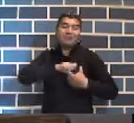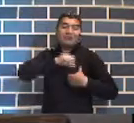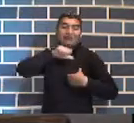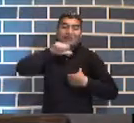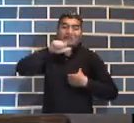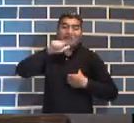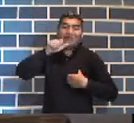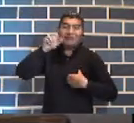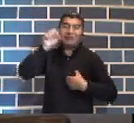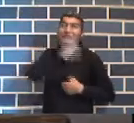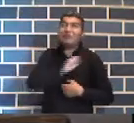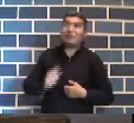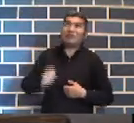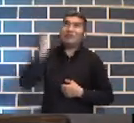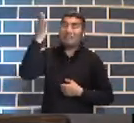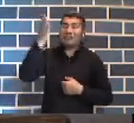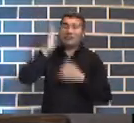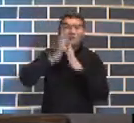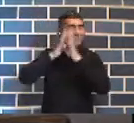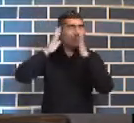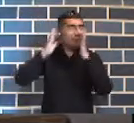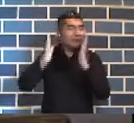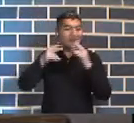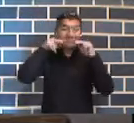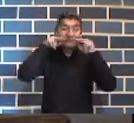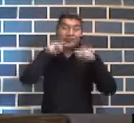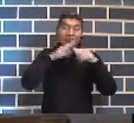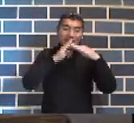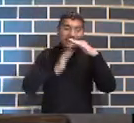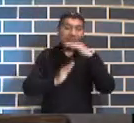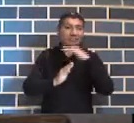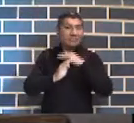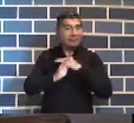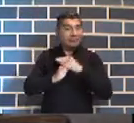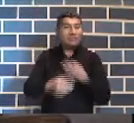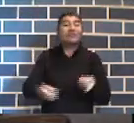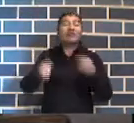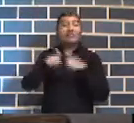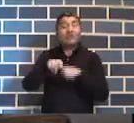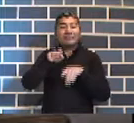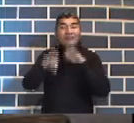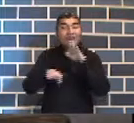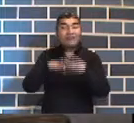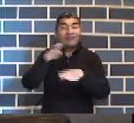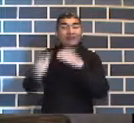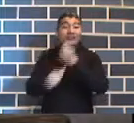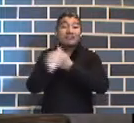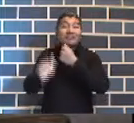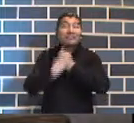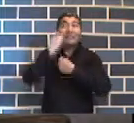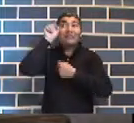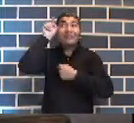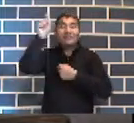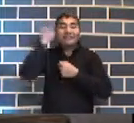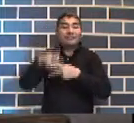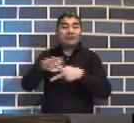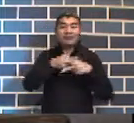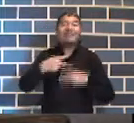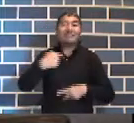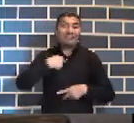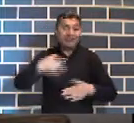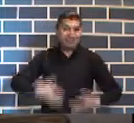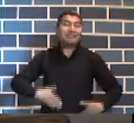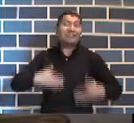el señor es sublime se fija en el humilde cuando camina entre peligros me conservas la vida